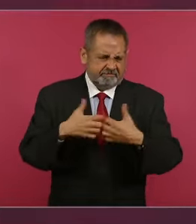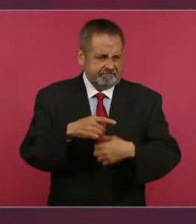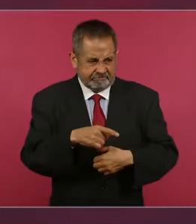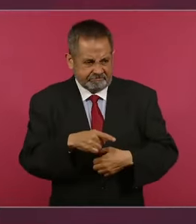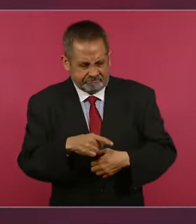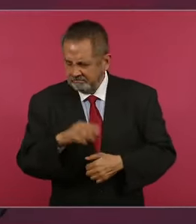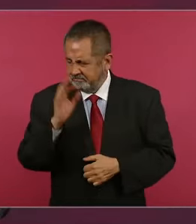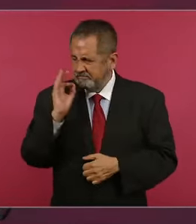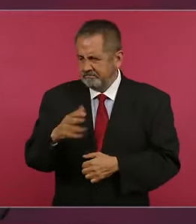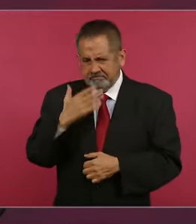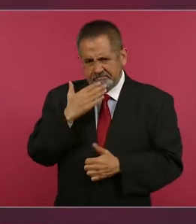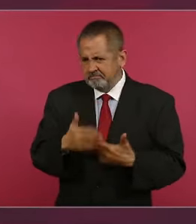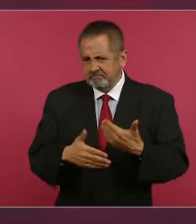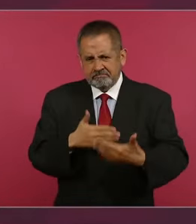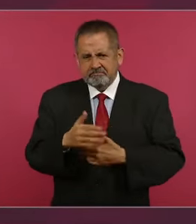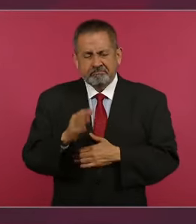bien,